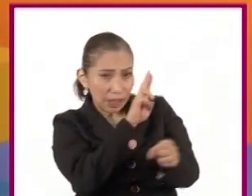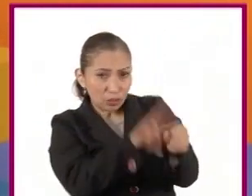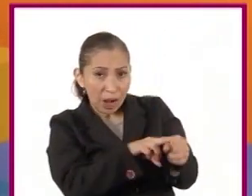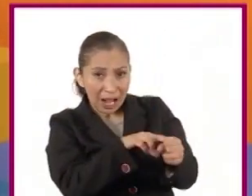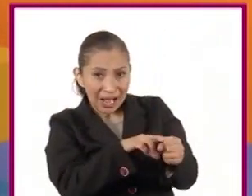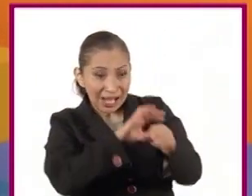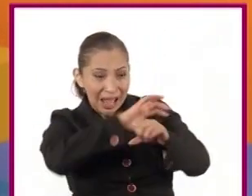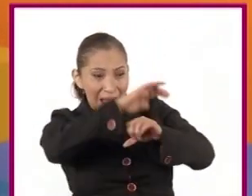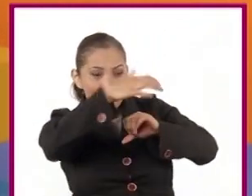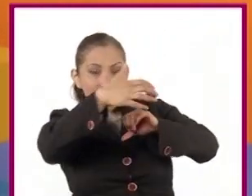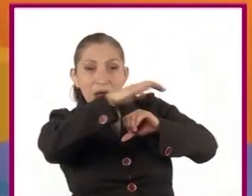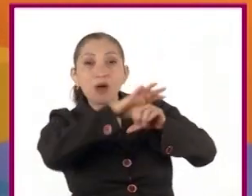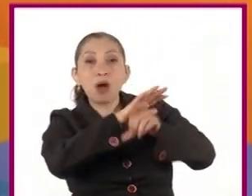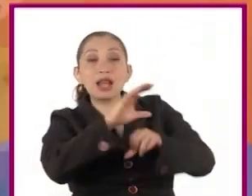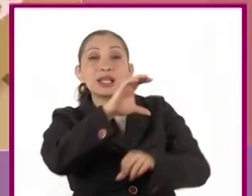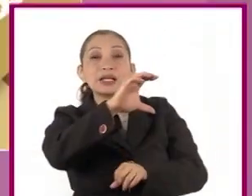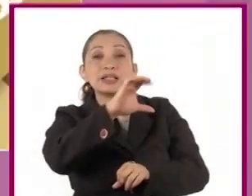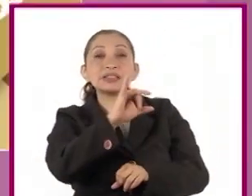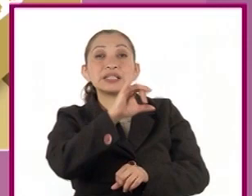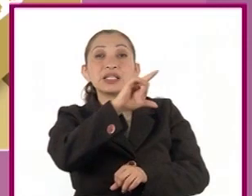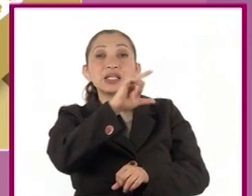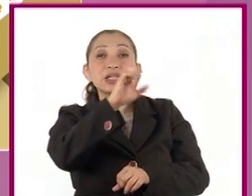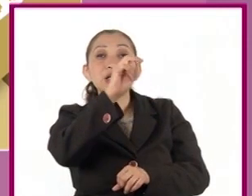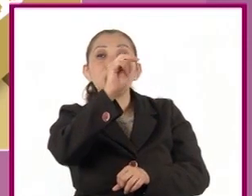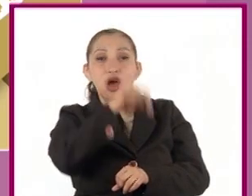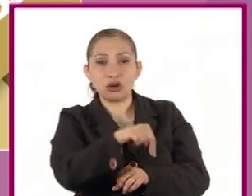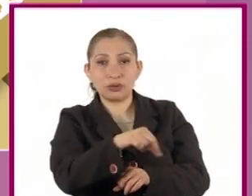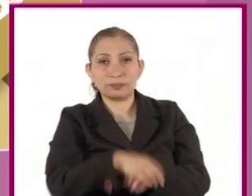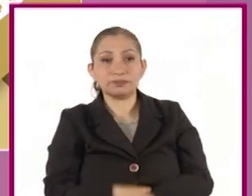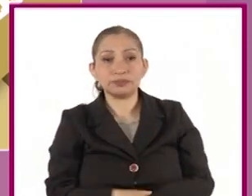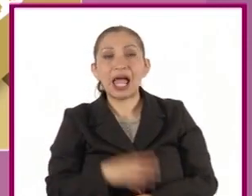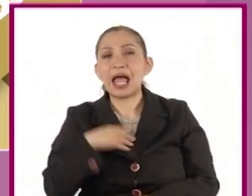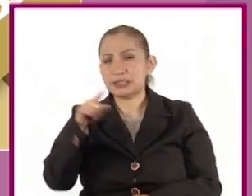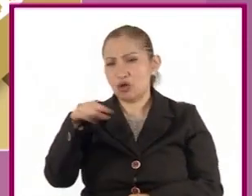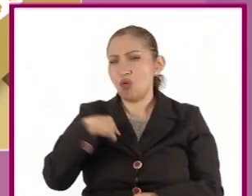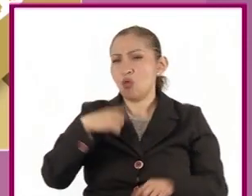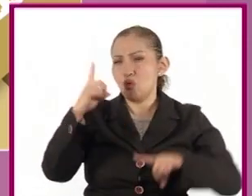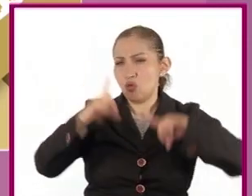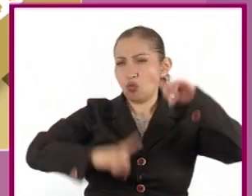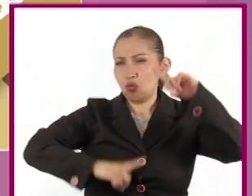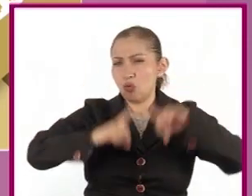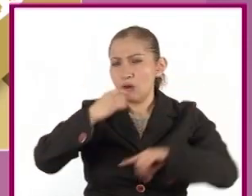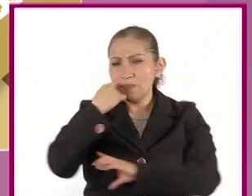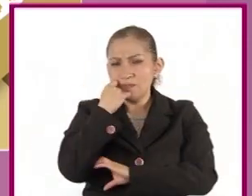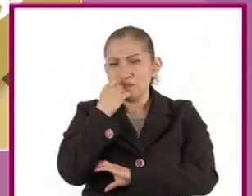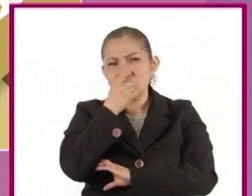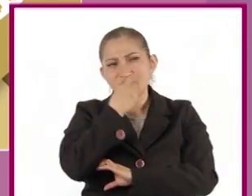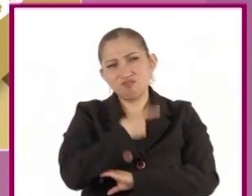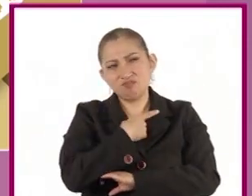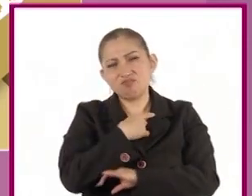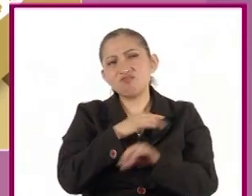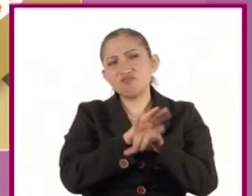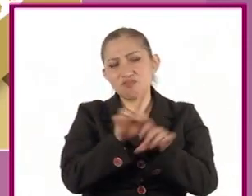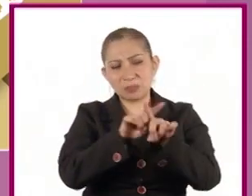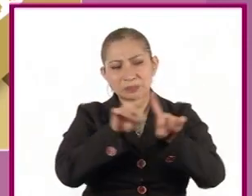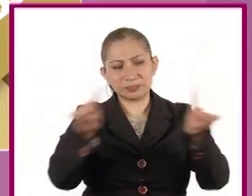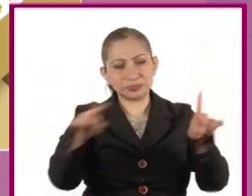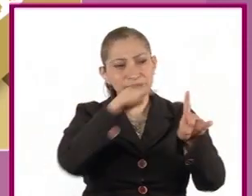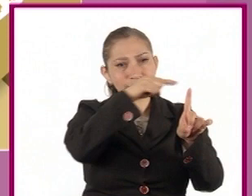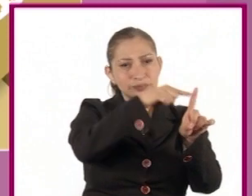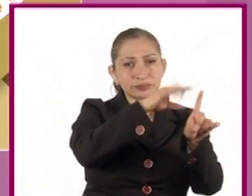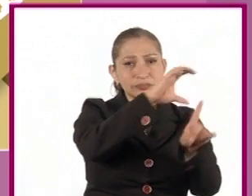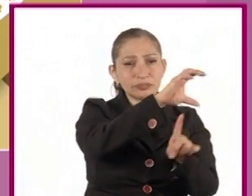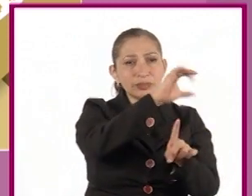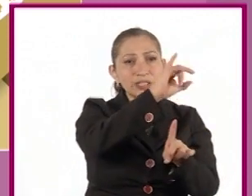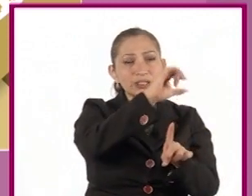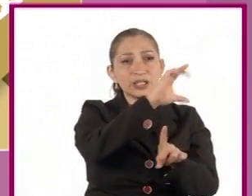la atmósfera son los ciclones. Ahí sí tengo una duda, maestra. ¿Me podría decir cuál es la diferencia